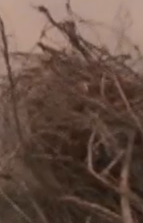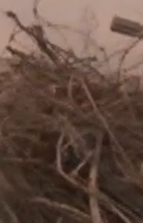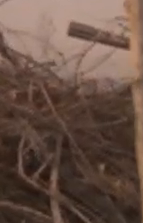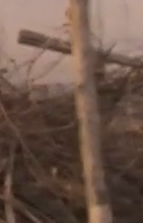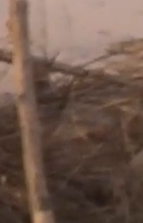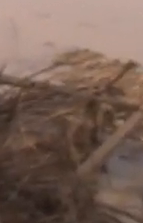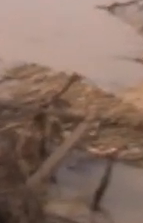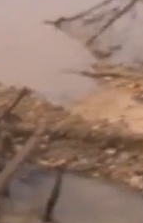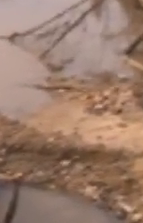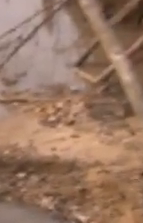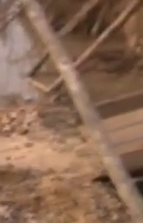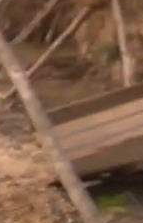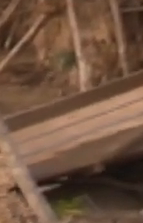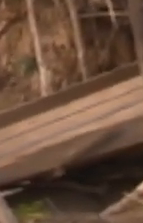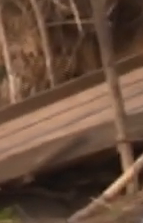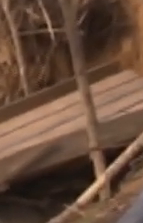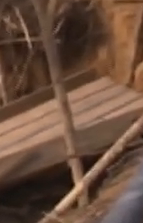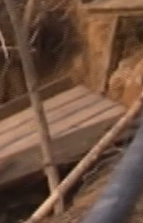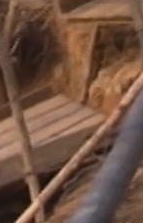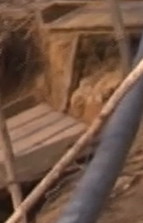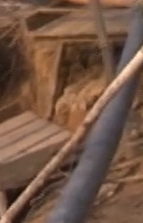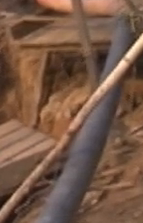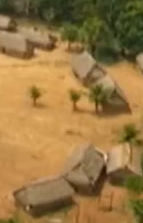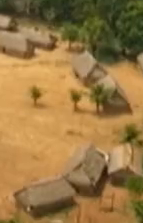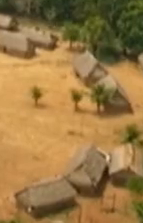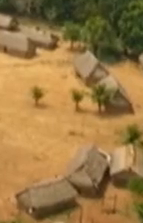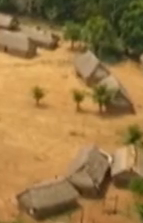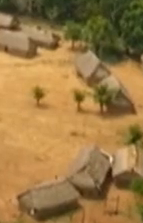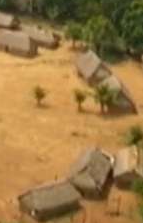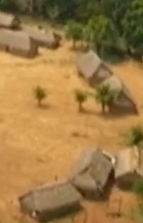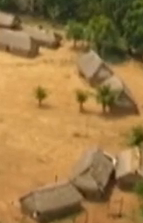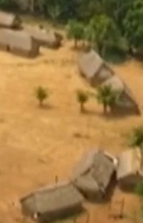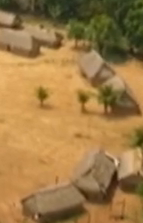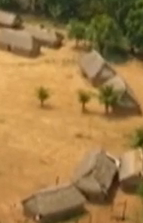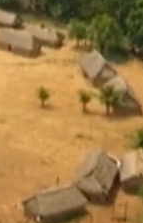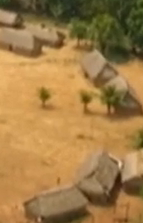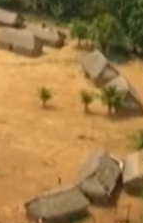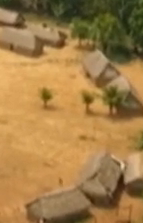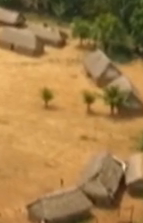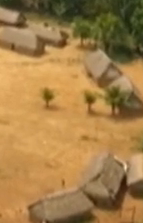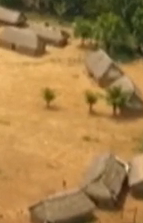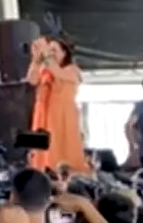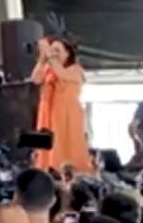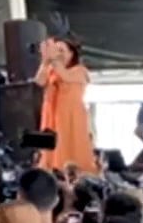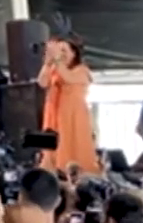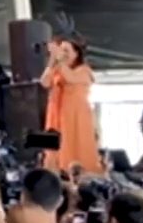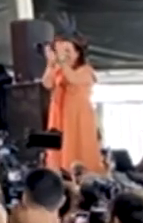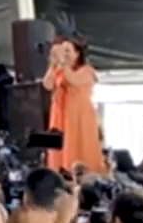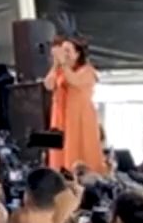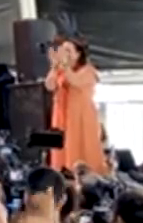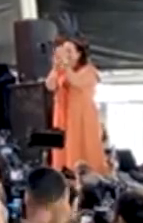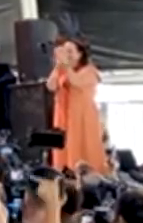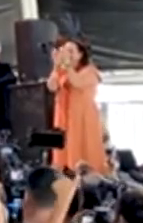impulsados por bolsonaro que violen los acuerdos internacionales establecidos y que vulneren los derechos humanos de los pueblos originarios